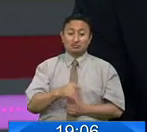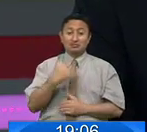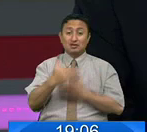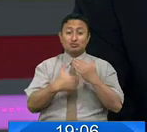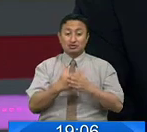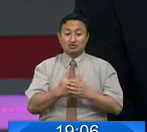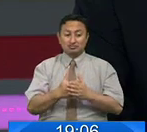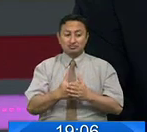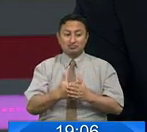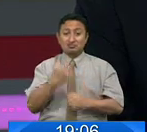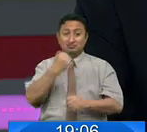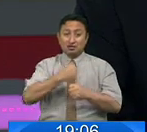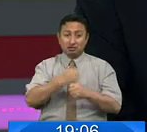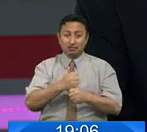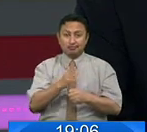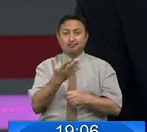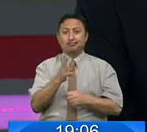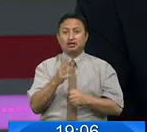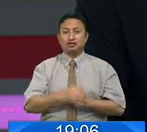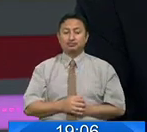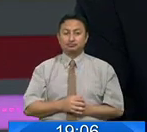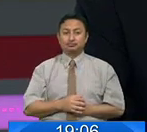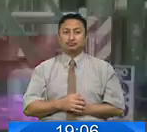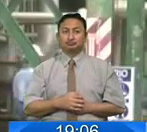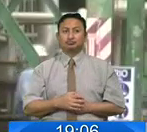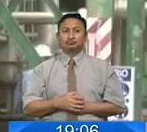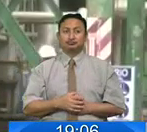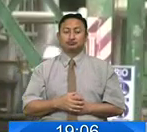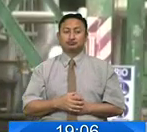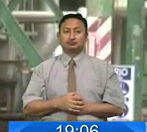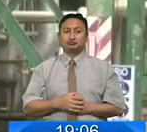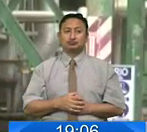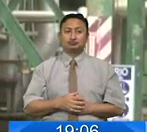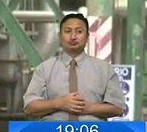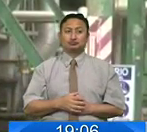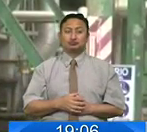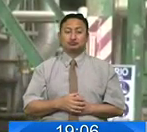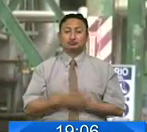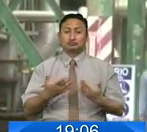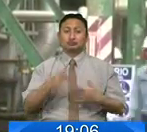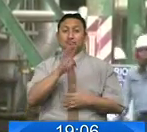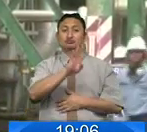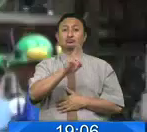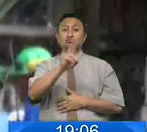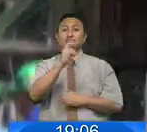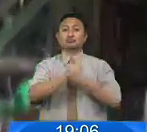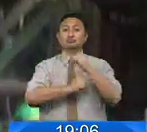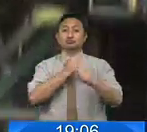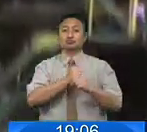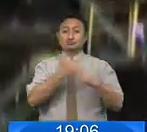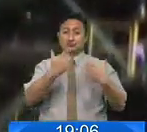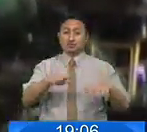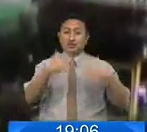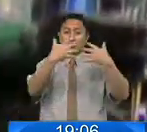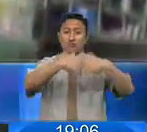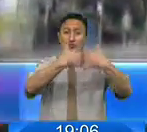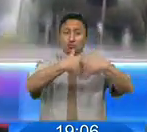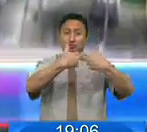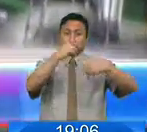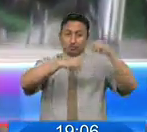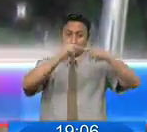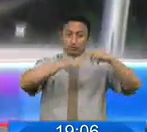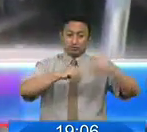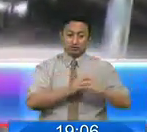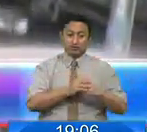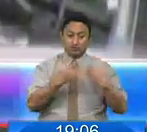más desempleo en la población veremos después de 42 años de construcción y pese a